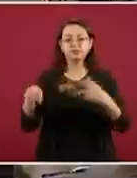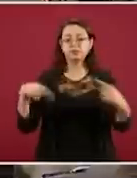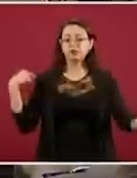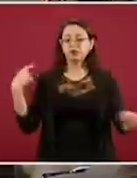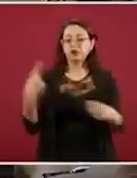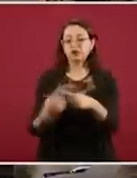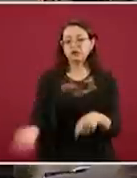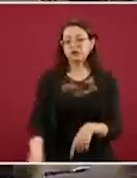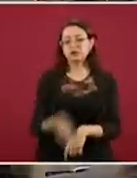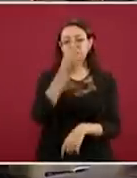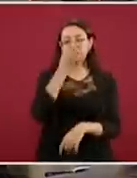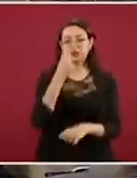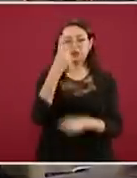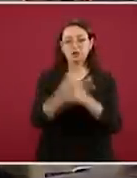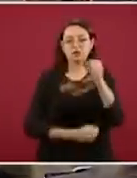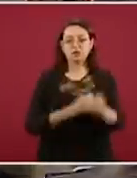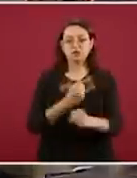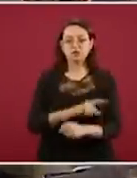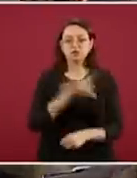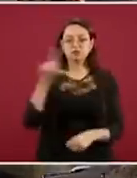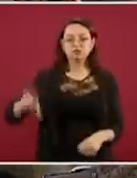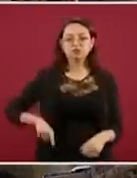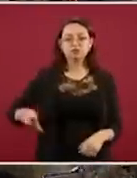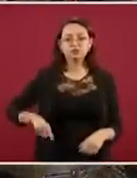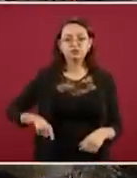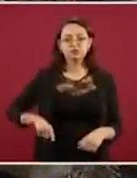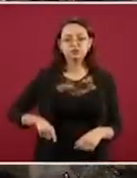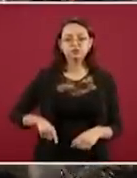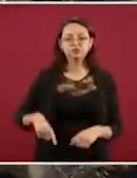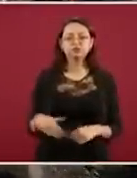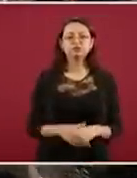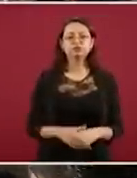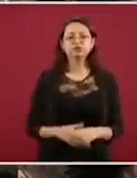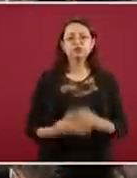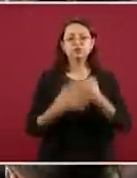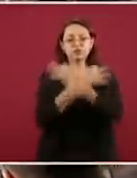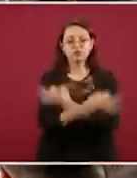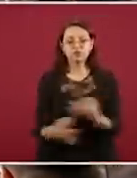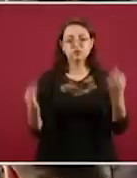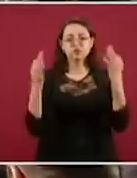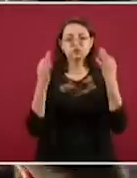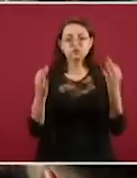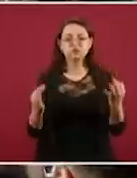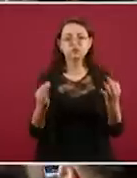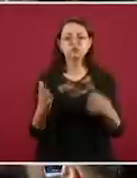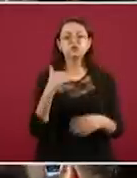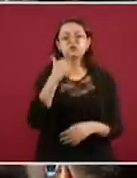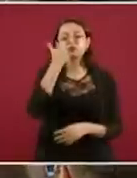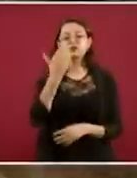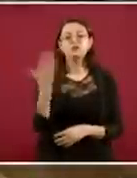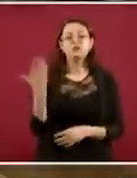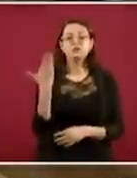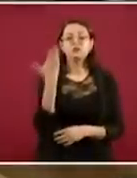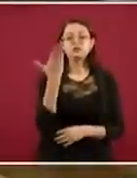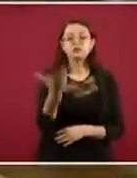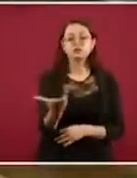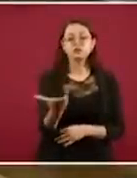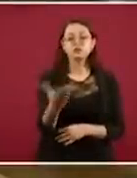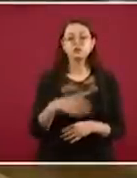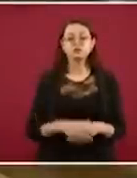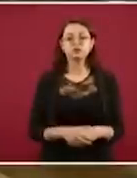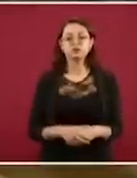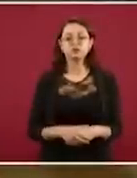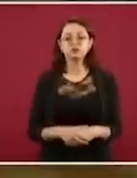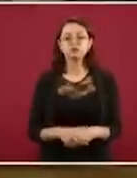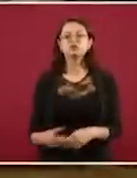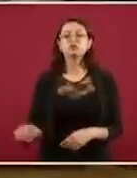de nuestro gobierno y me dirijo a ustedes para pedirles que